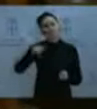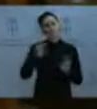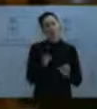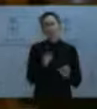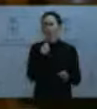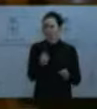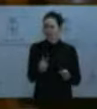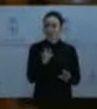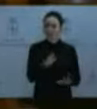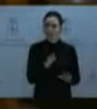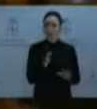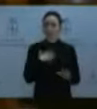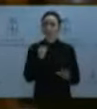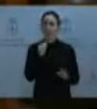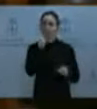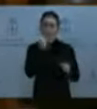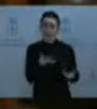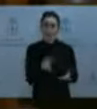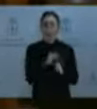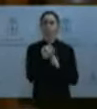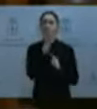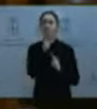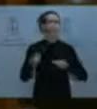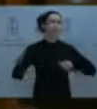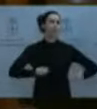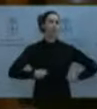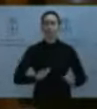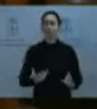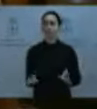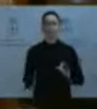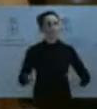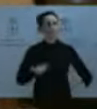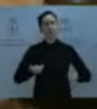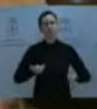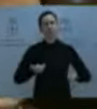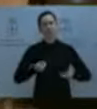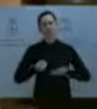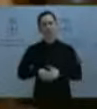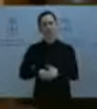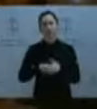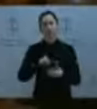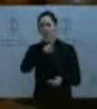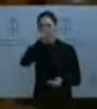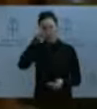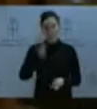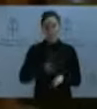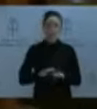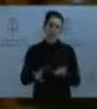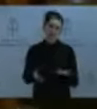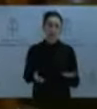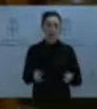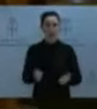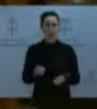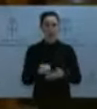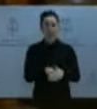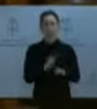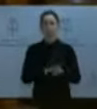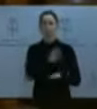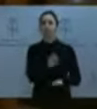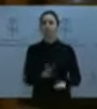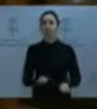situación? Negociando y presionando al Gobierno central para que mejore las cuotas que corresponden a Asturias. Recientemente,